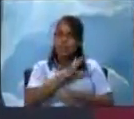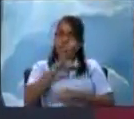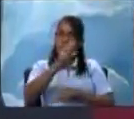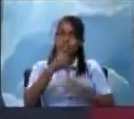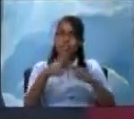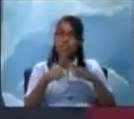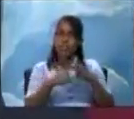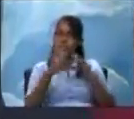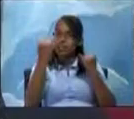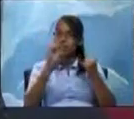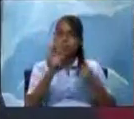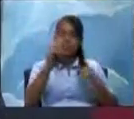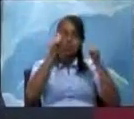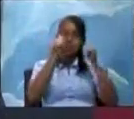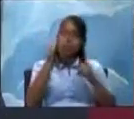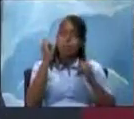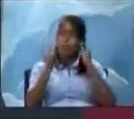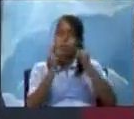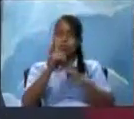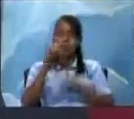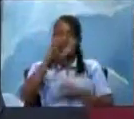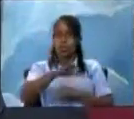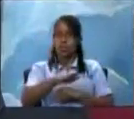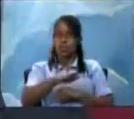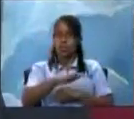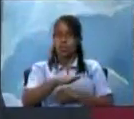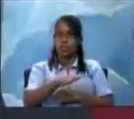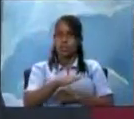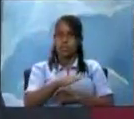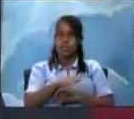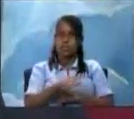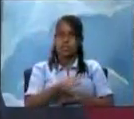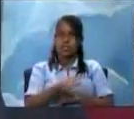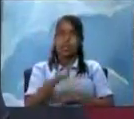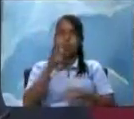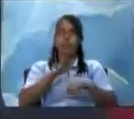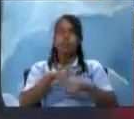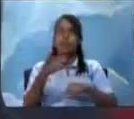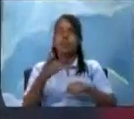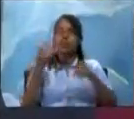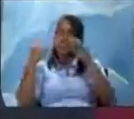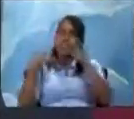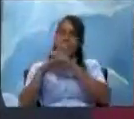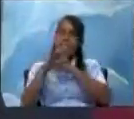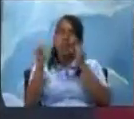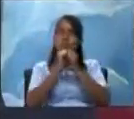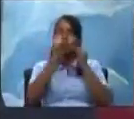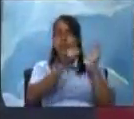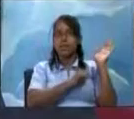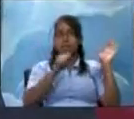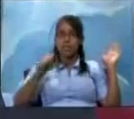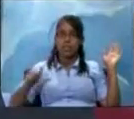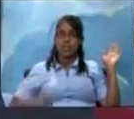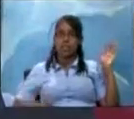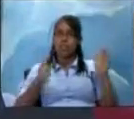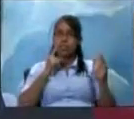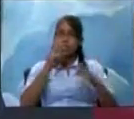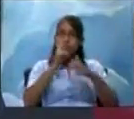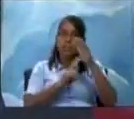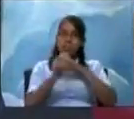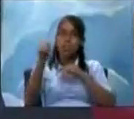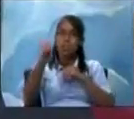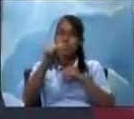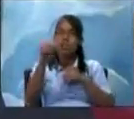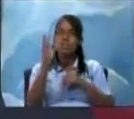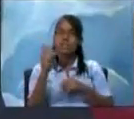las cositas. Ya no estará ese bebé, su barriga no estará, porque se irán con el Señor. Dice el